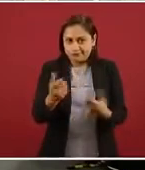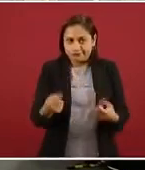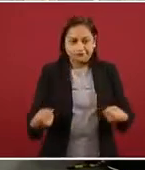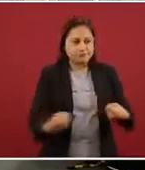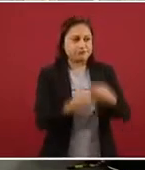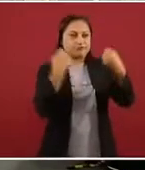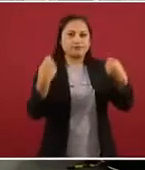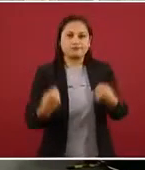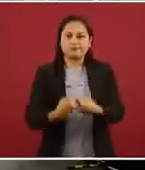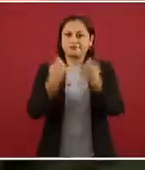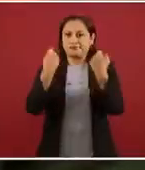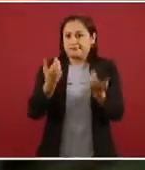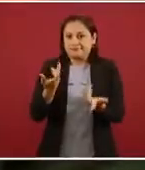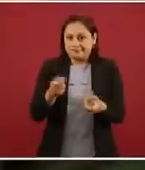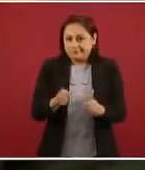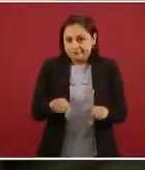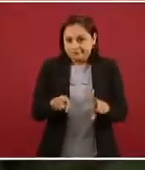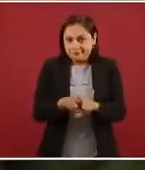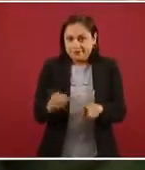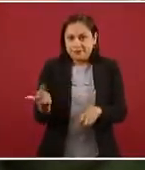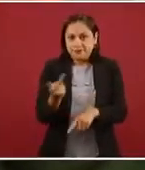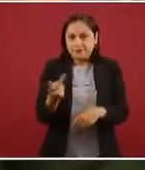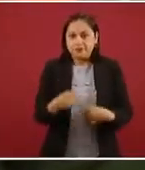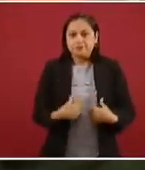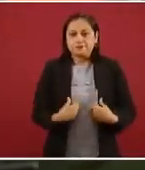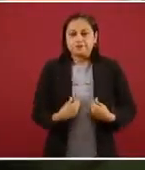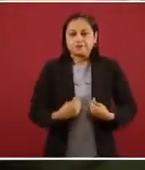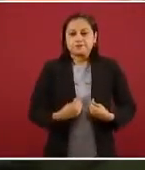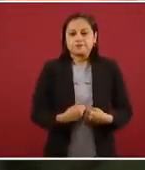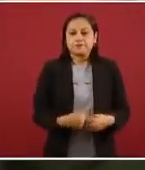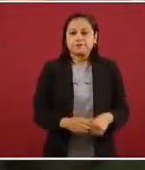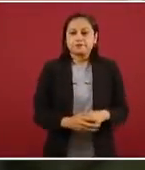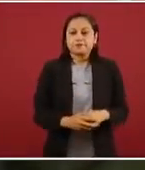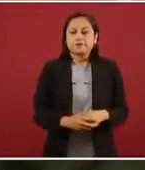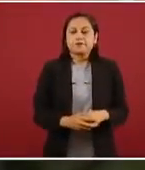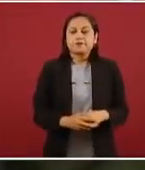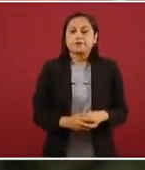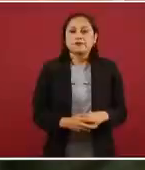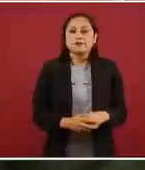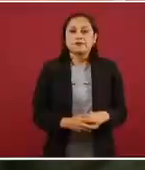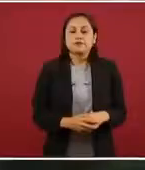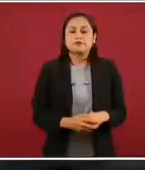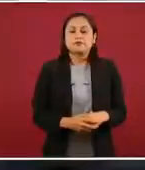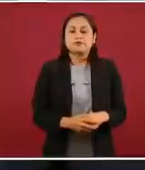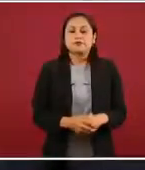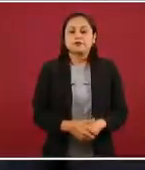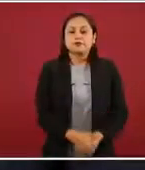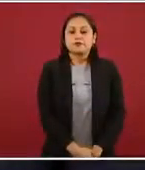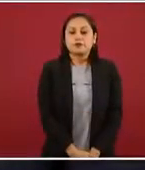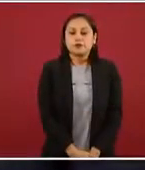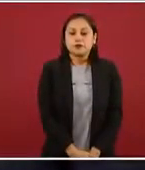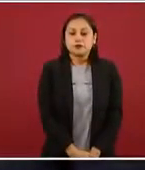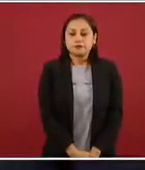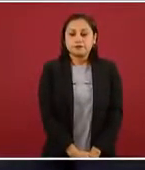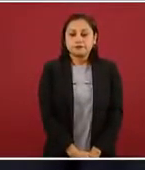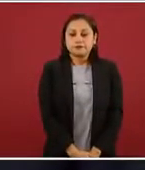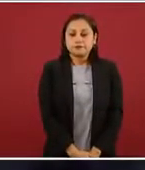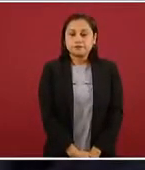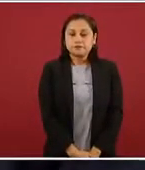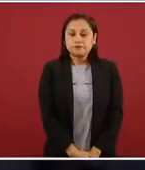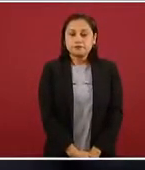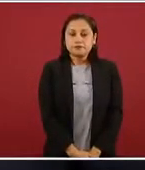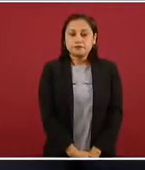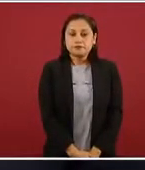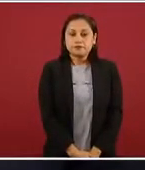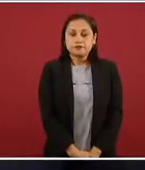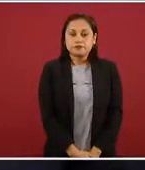suele pasar, ¿no? Que nos peleamos hasta en las familias. Y no